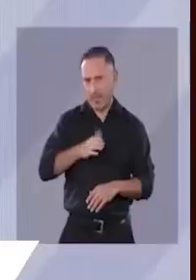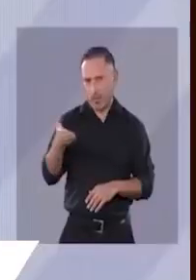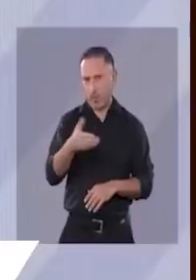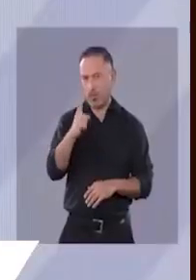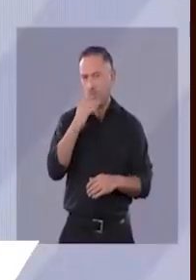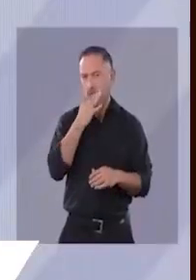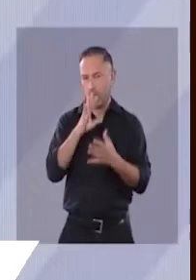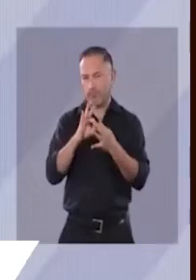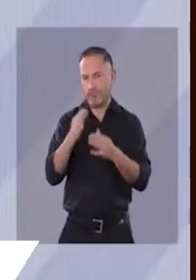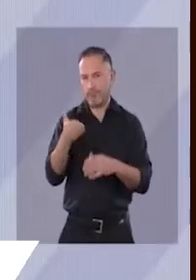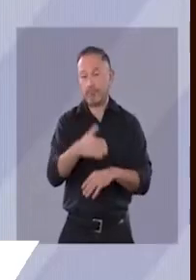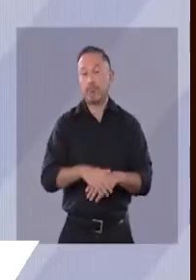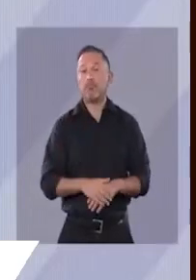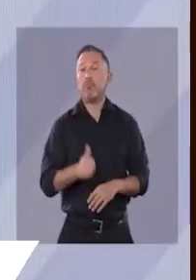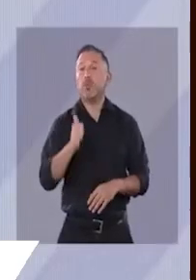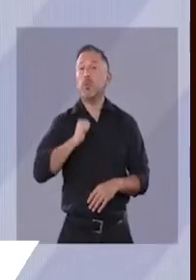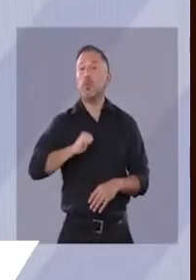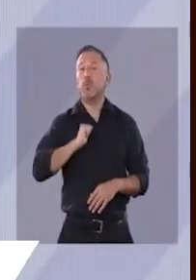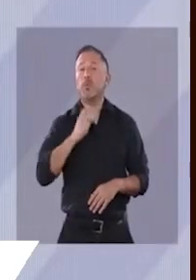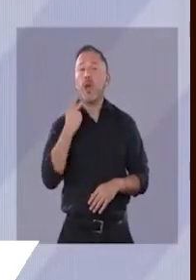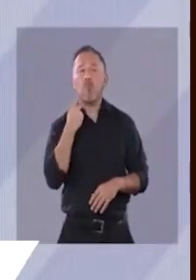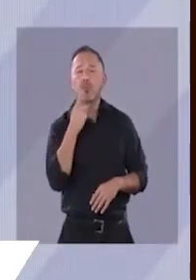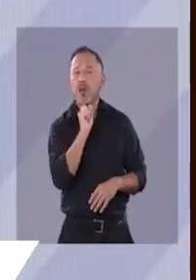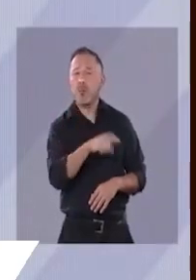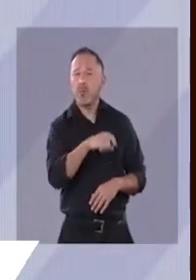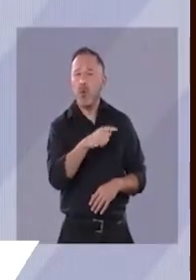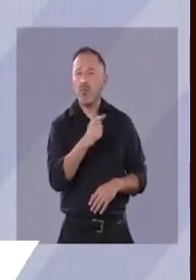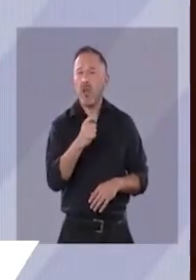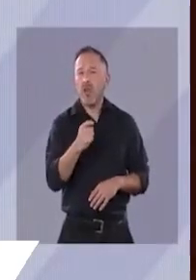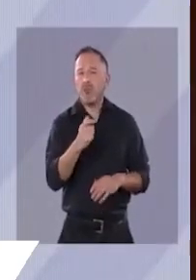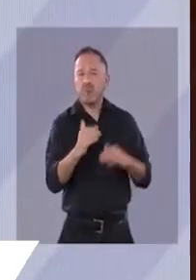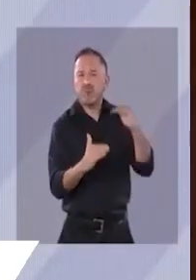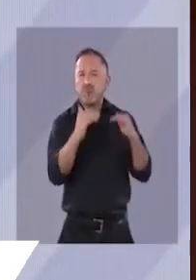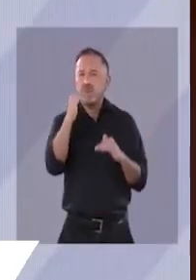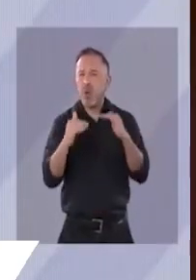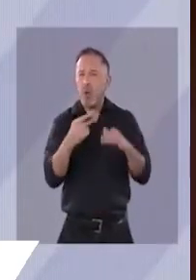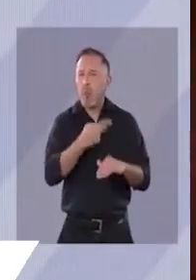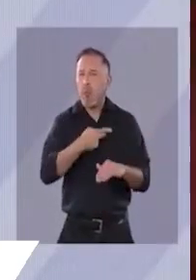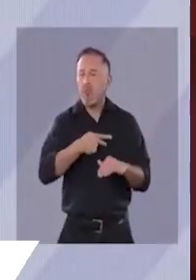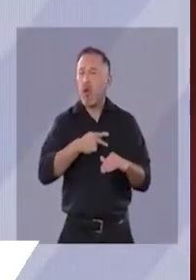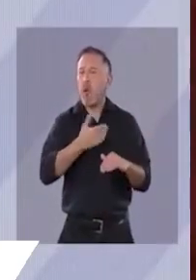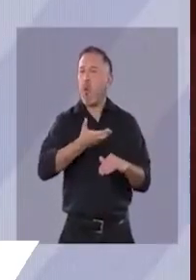la doctora Sheinbaum pues llama a votar masivamente este 2 de junio para